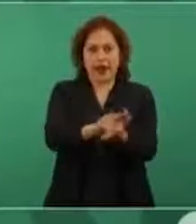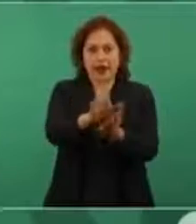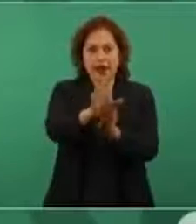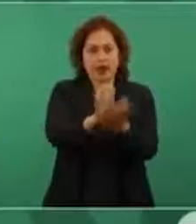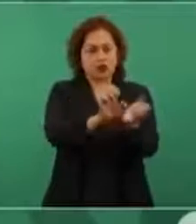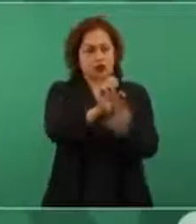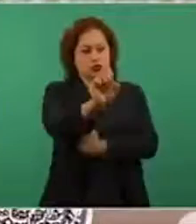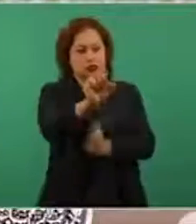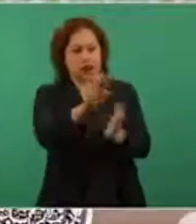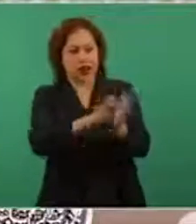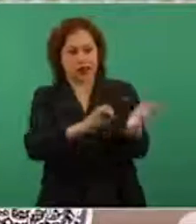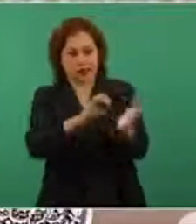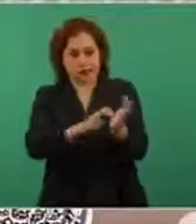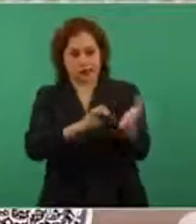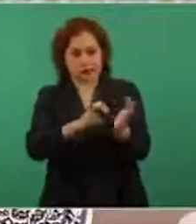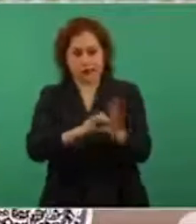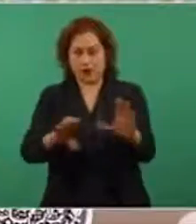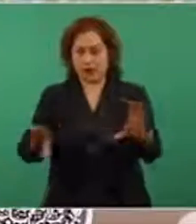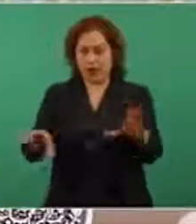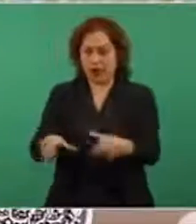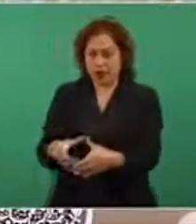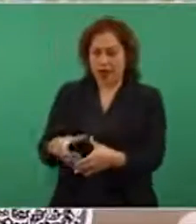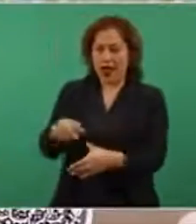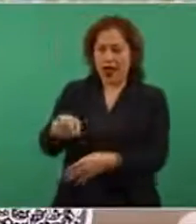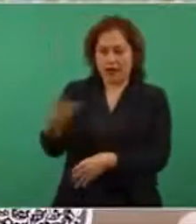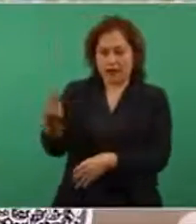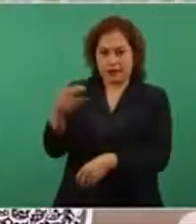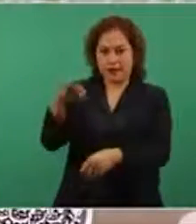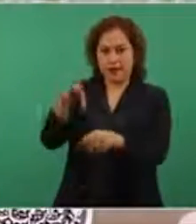y resulta que los legisladores